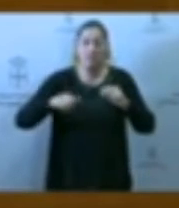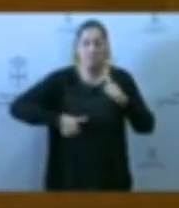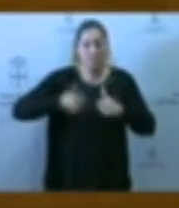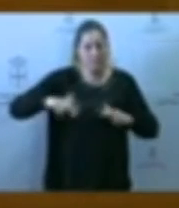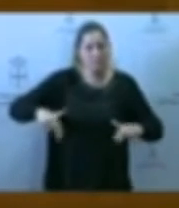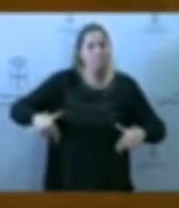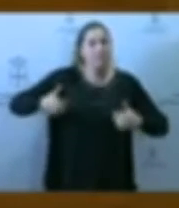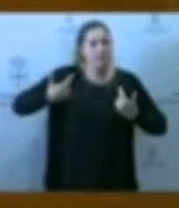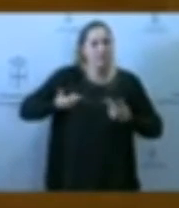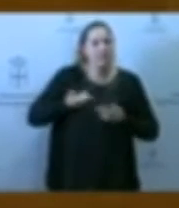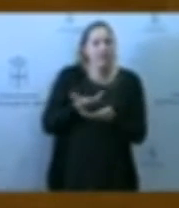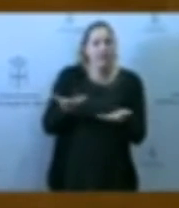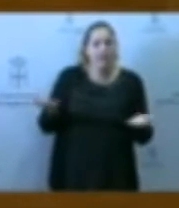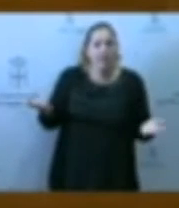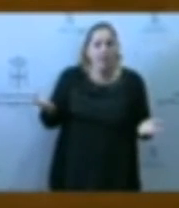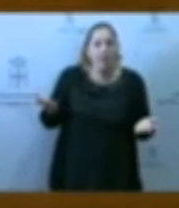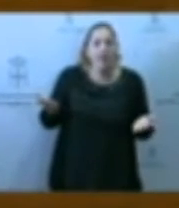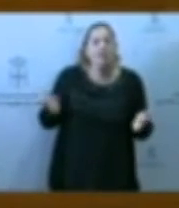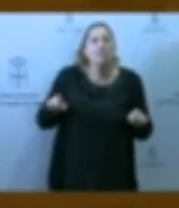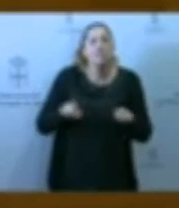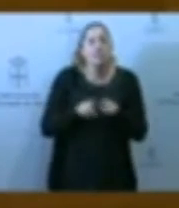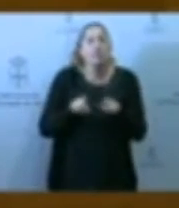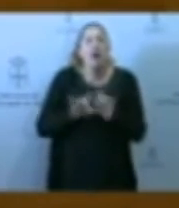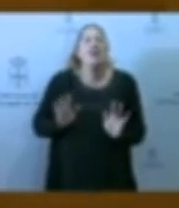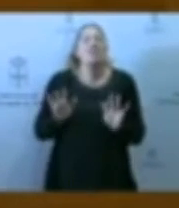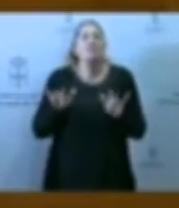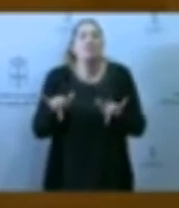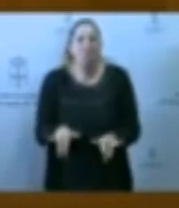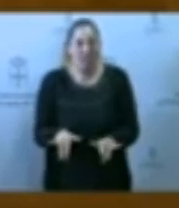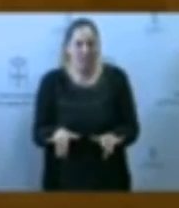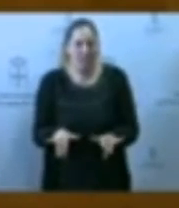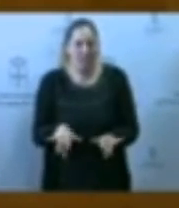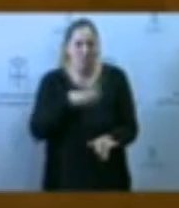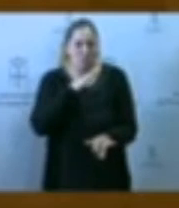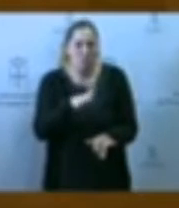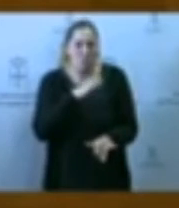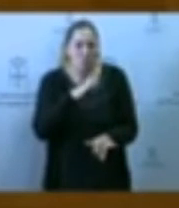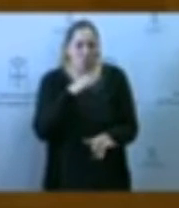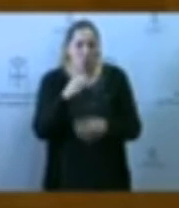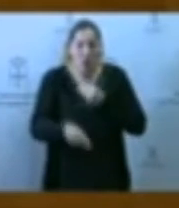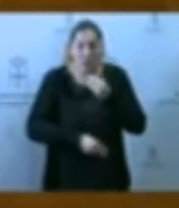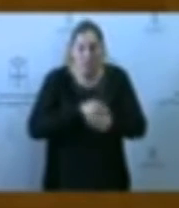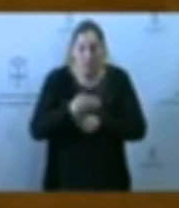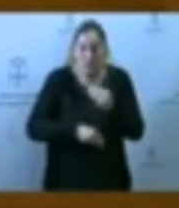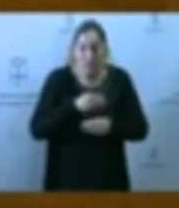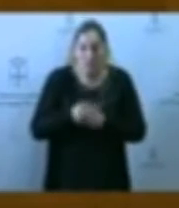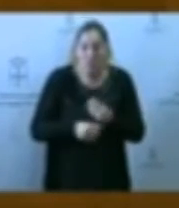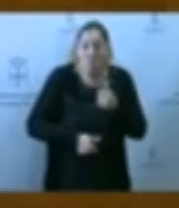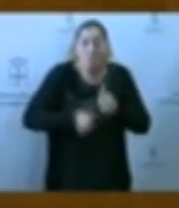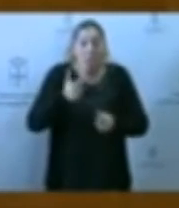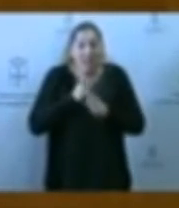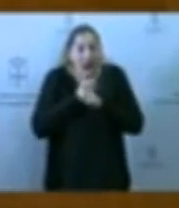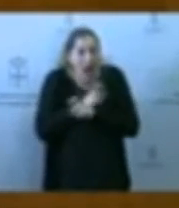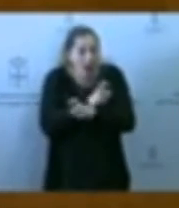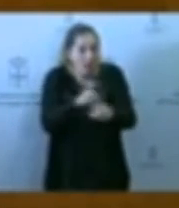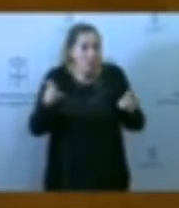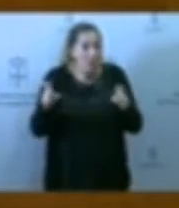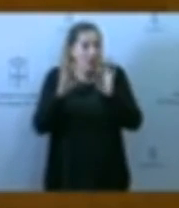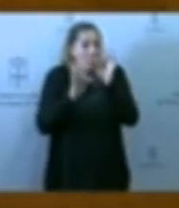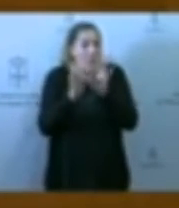mojen y defiendan el interés de los asturianos, porque simplemente cómo se ha hecho y cómo se ha anunciado esta medida es